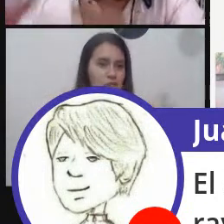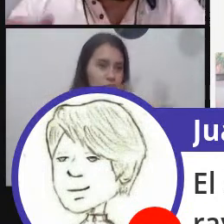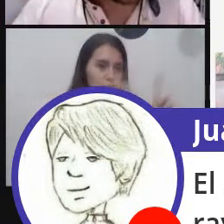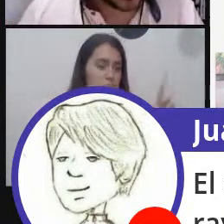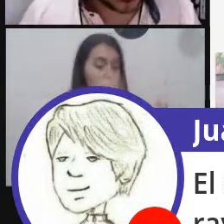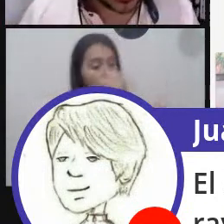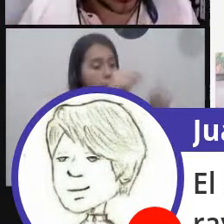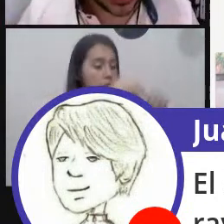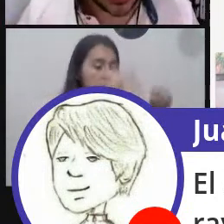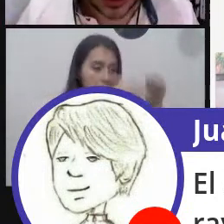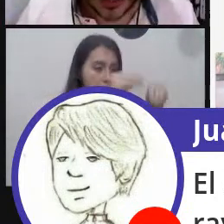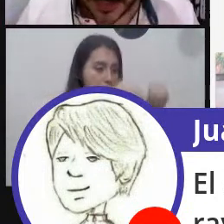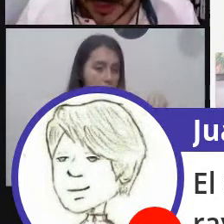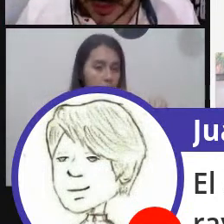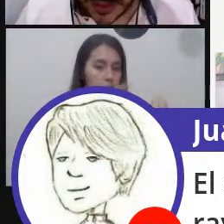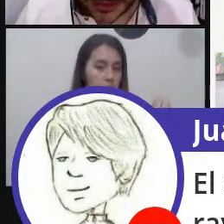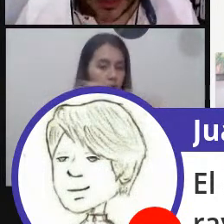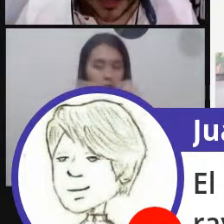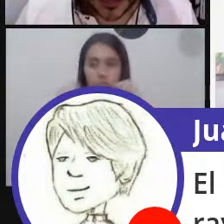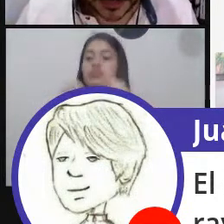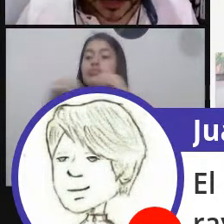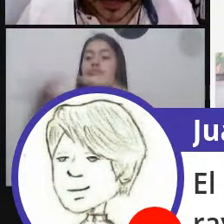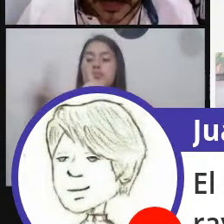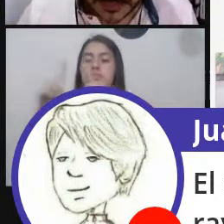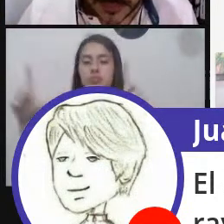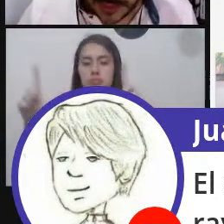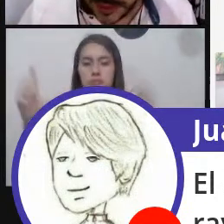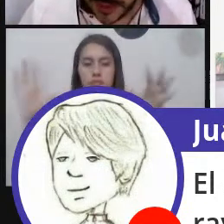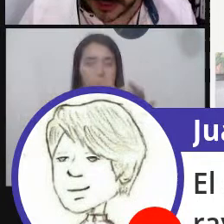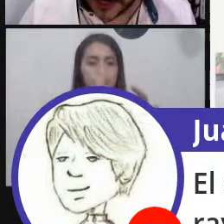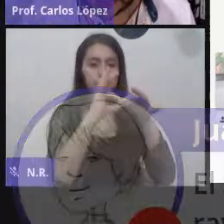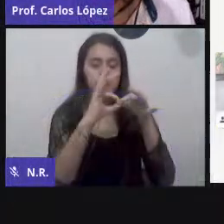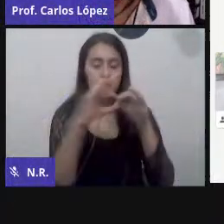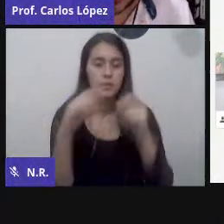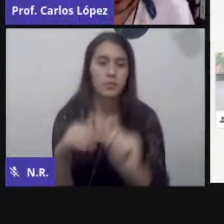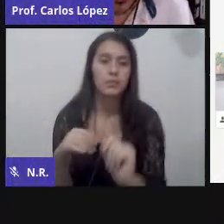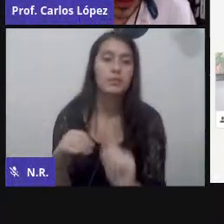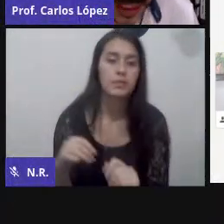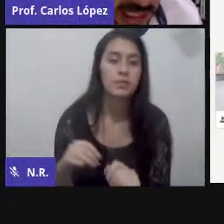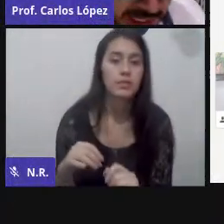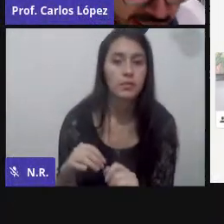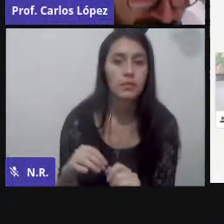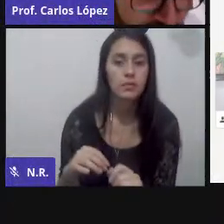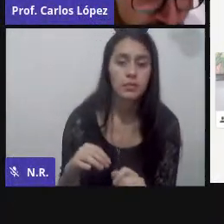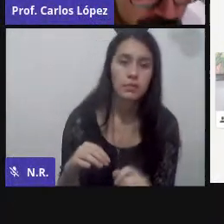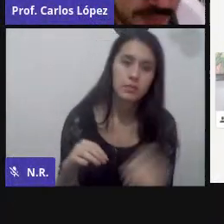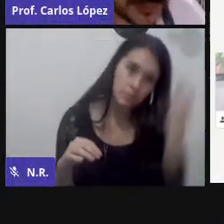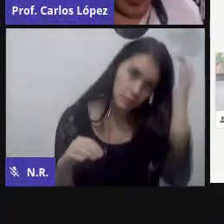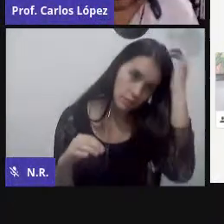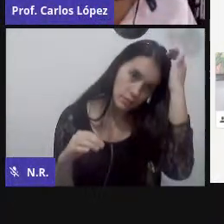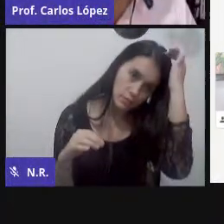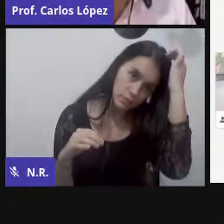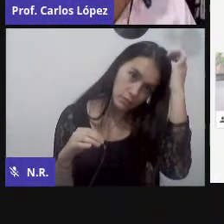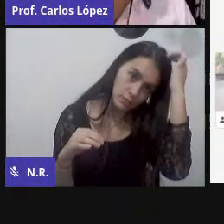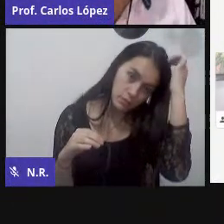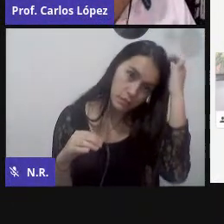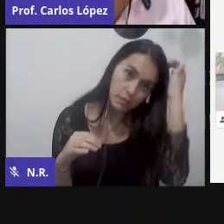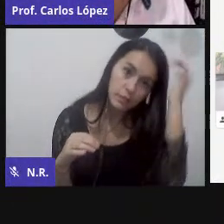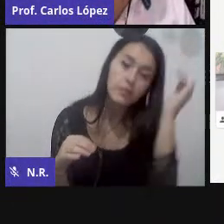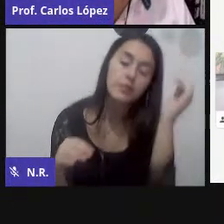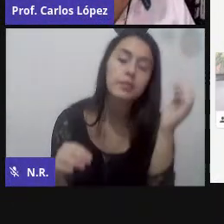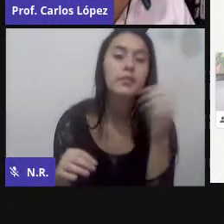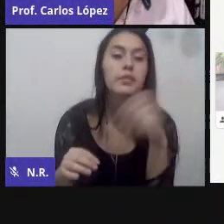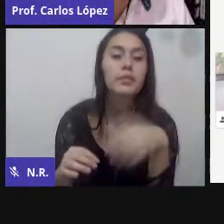y aquí vas solo transmitiéndose. ¿Sí? Bueno, vamos Correcto. A ver. Ahí entonces, para profundizar un poco